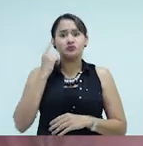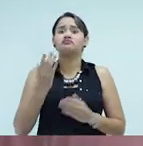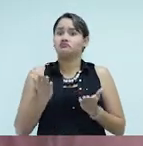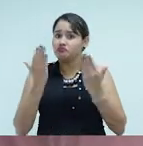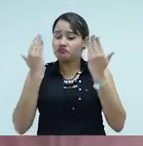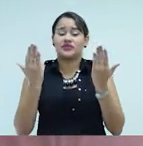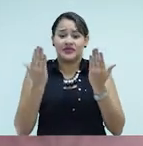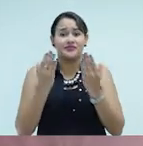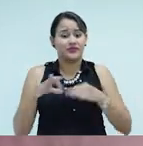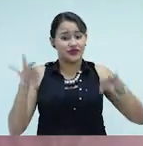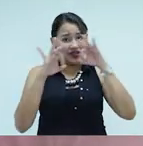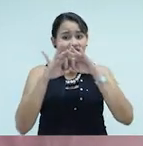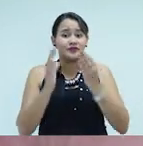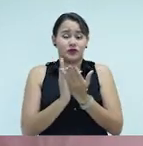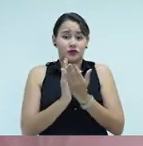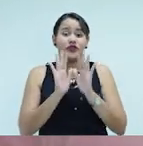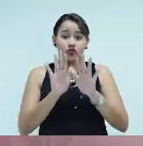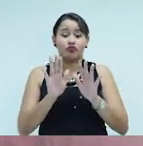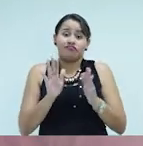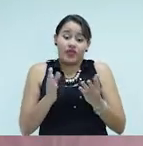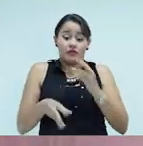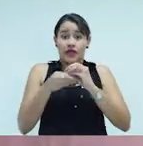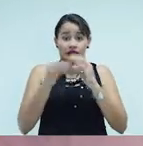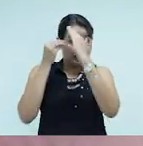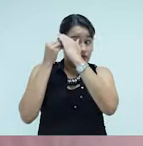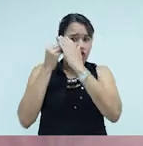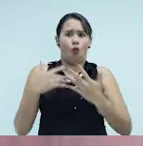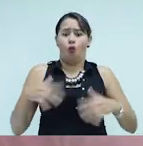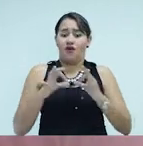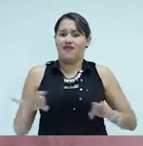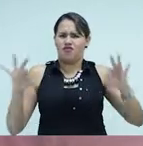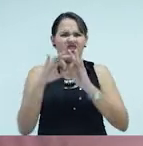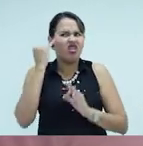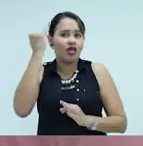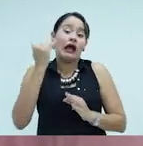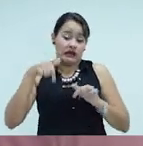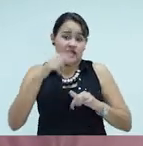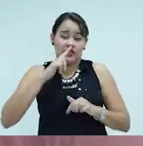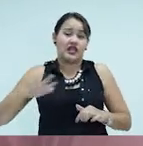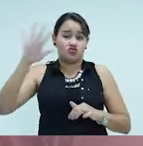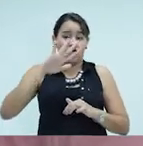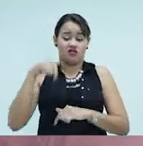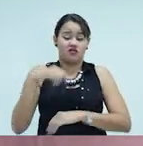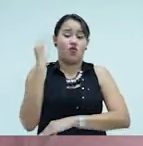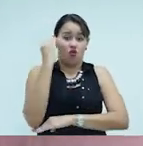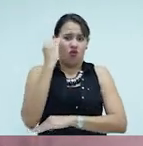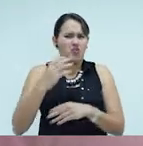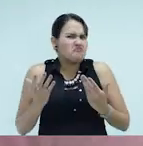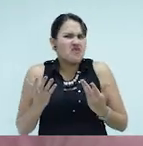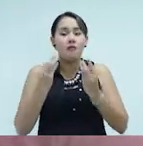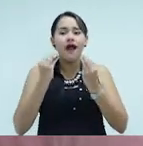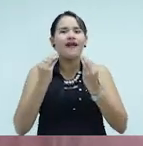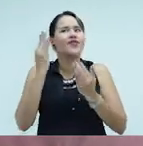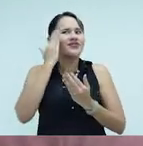Bueno, para mí las pruebas CERPRO son un instrumento que se implementó a nivel nacional para medir la calidad en la